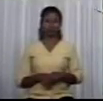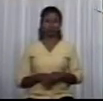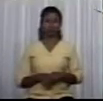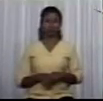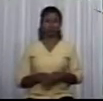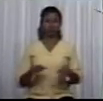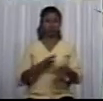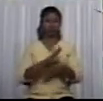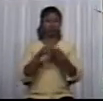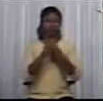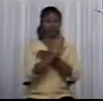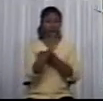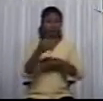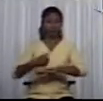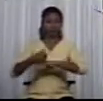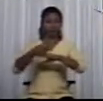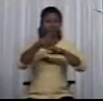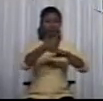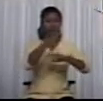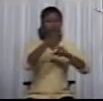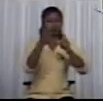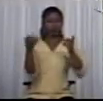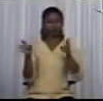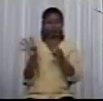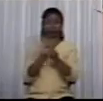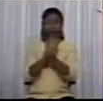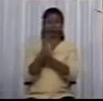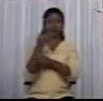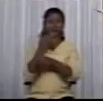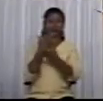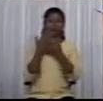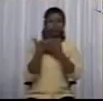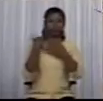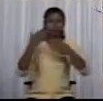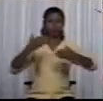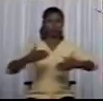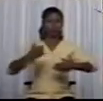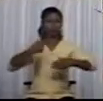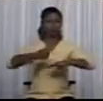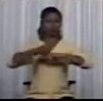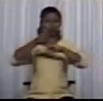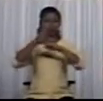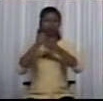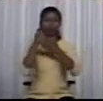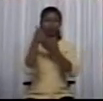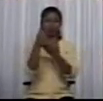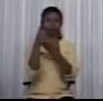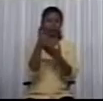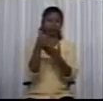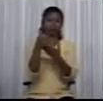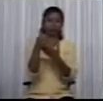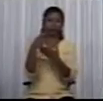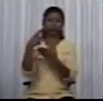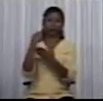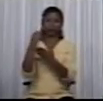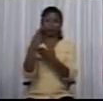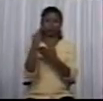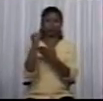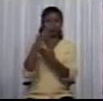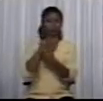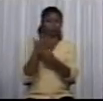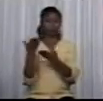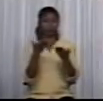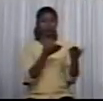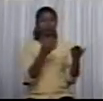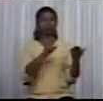sus autoridades y a todos quienes lo rodean por el muy bien gesto que han hecho para Papá Roncón. Esto no es para Papá